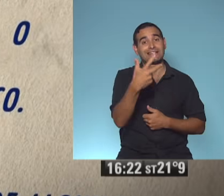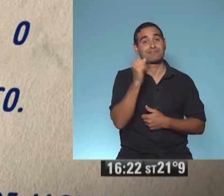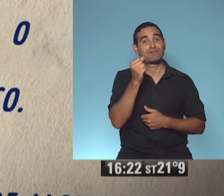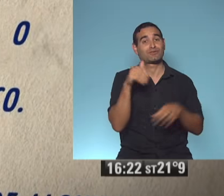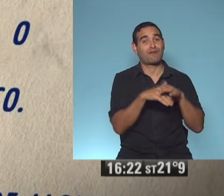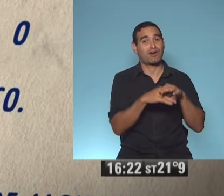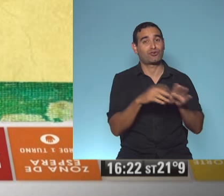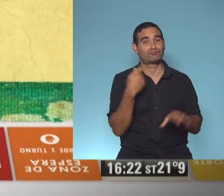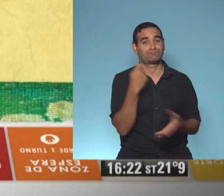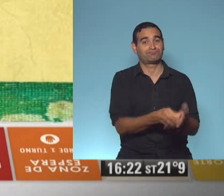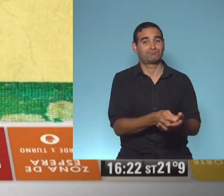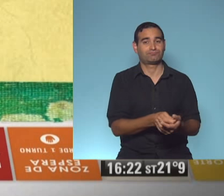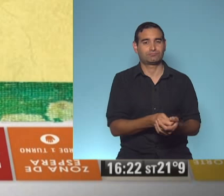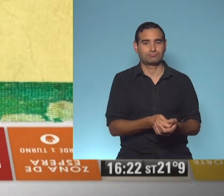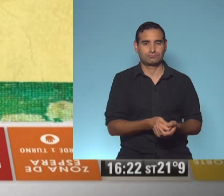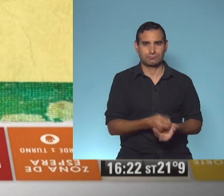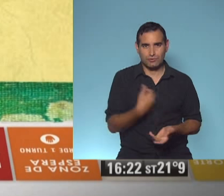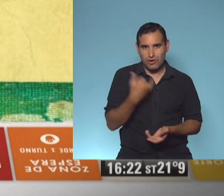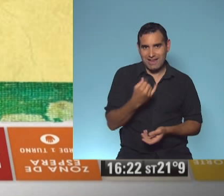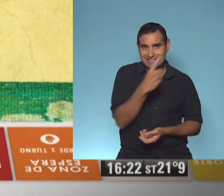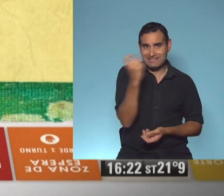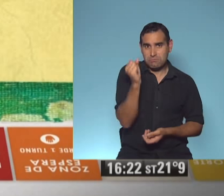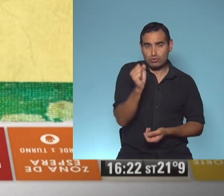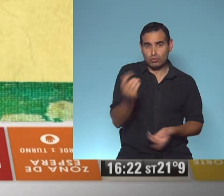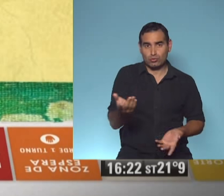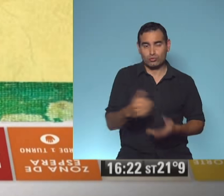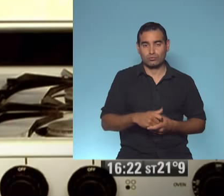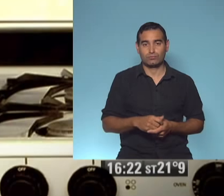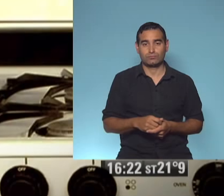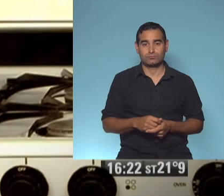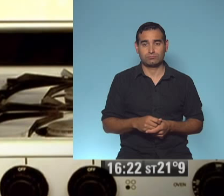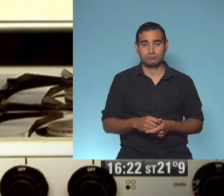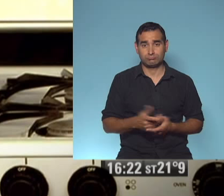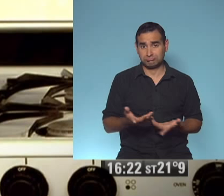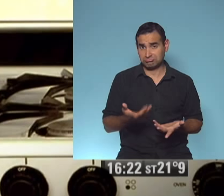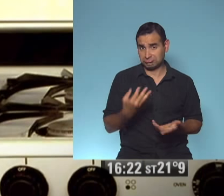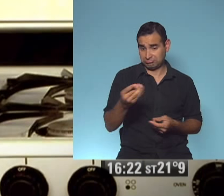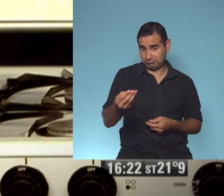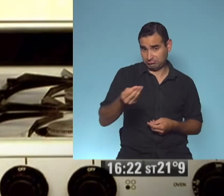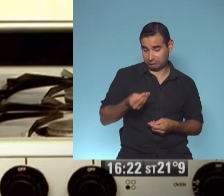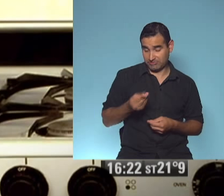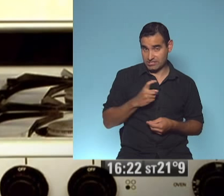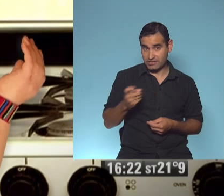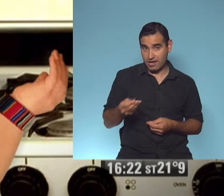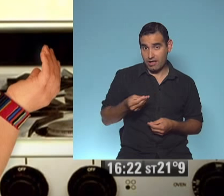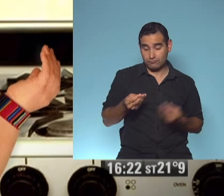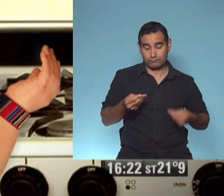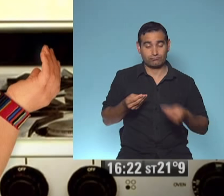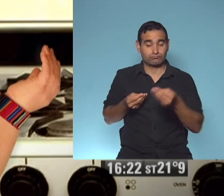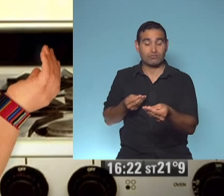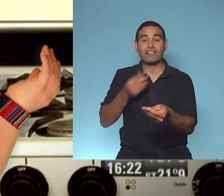banco? Pero tengo 100 pesos. Bueno, si me paga con 100, le